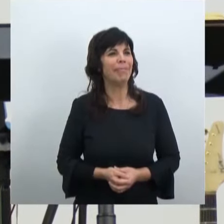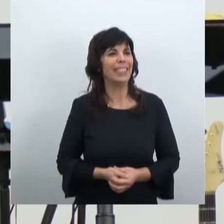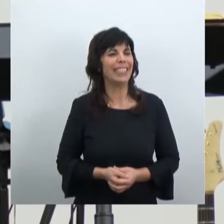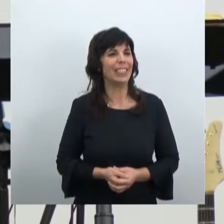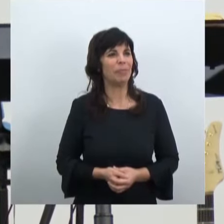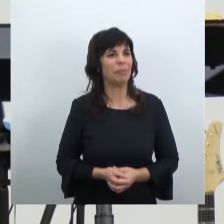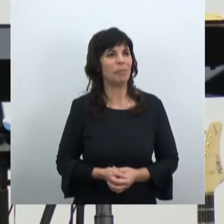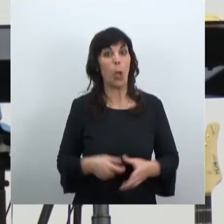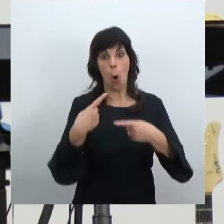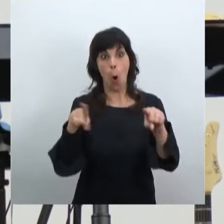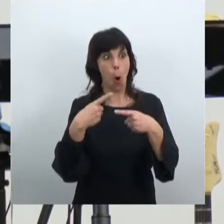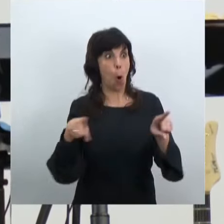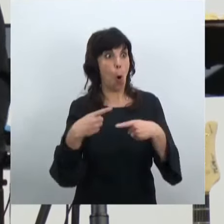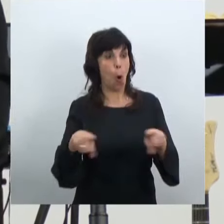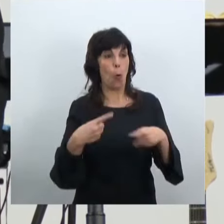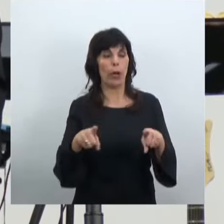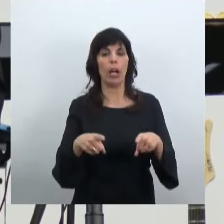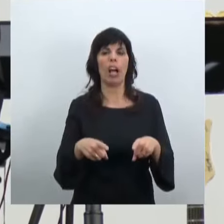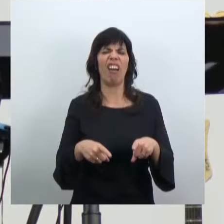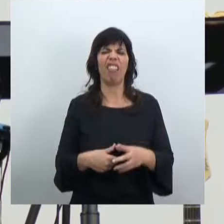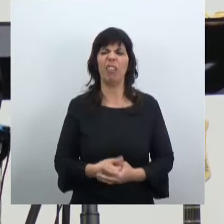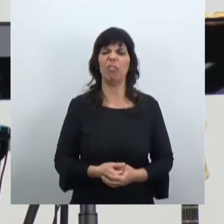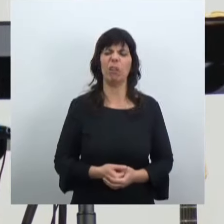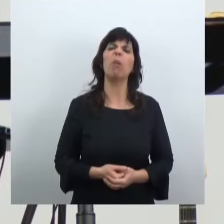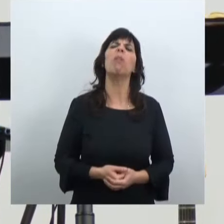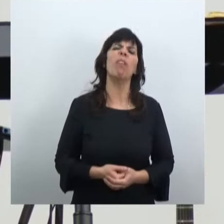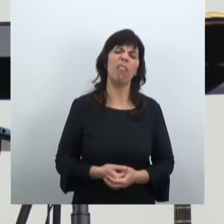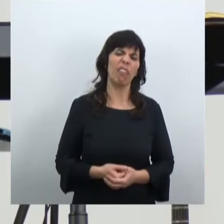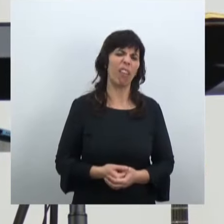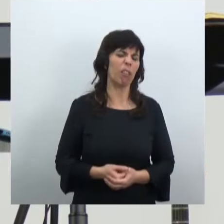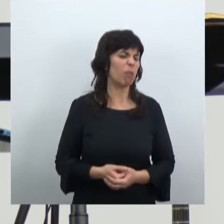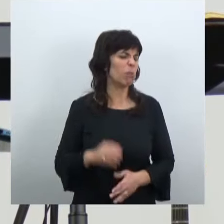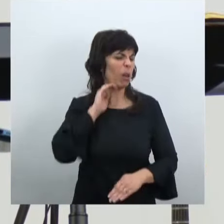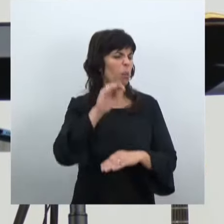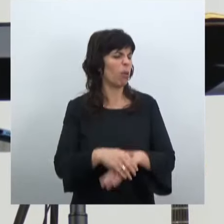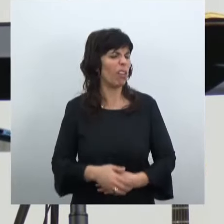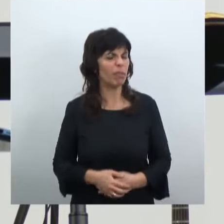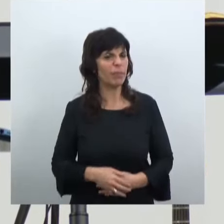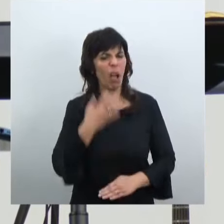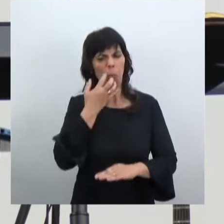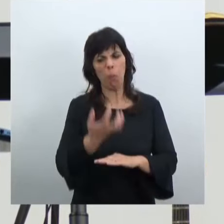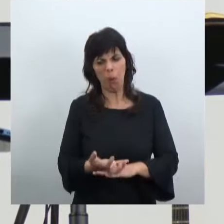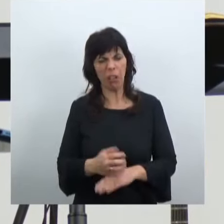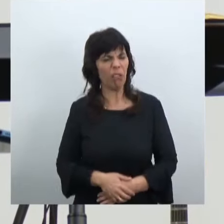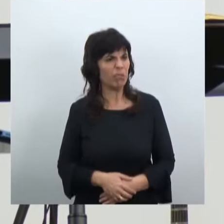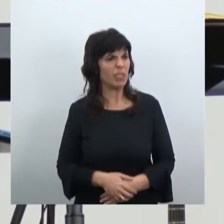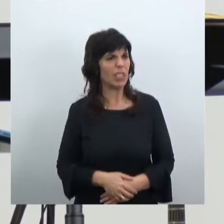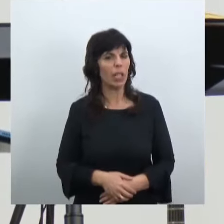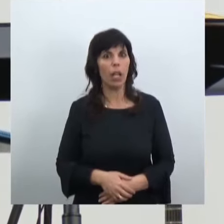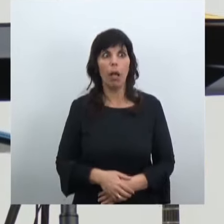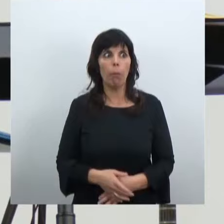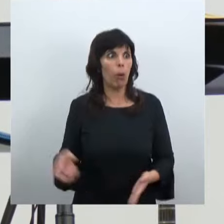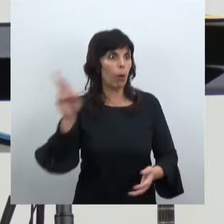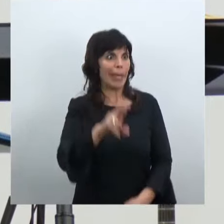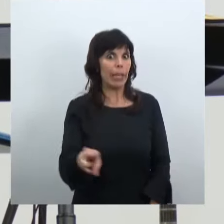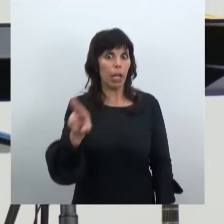¿Quién de vosotros una canción? La primera vez que la oce, digo, oh, qué canción más aburrida. La segunda vez, es como una tortura. A la tercera